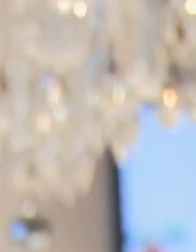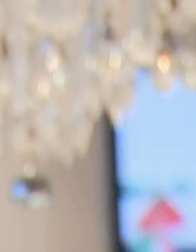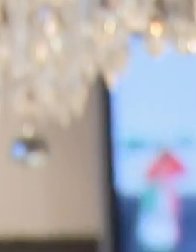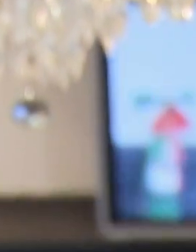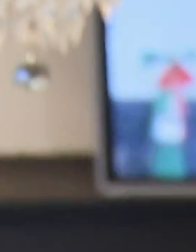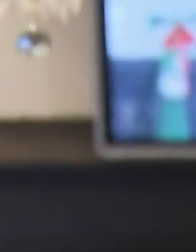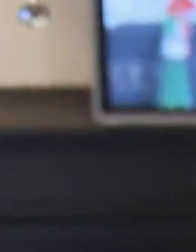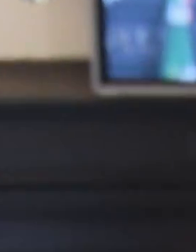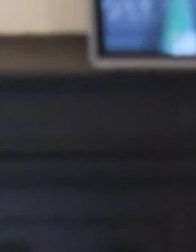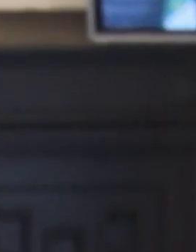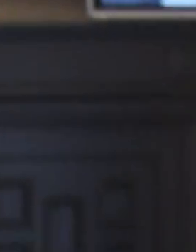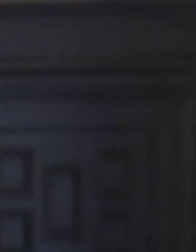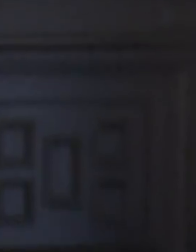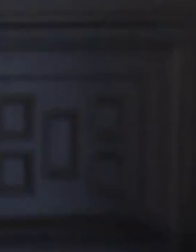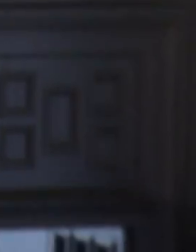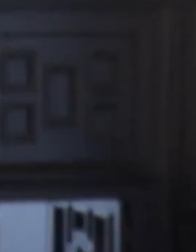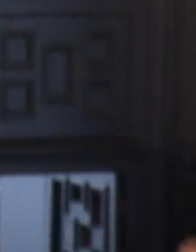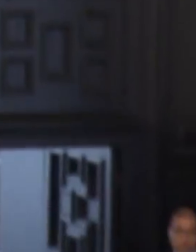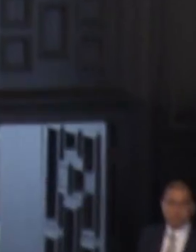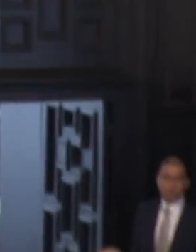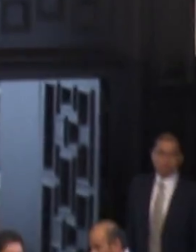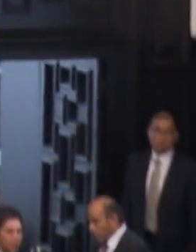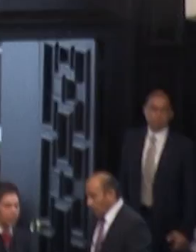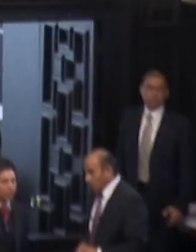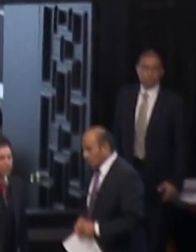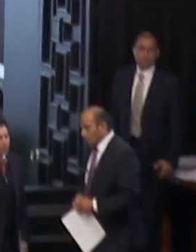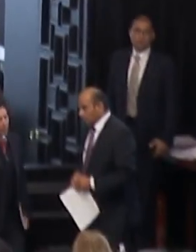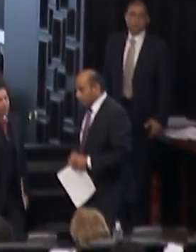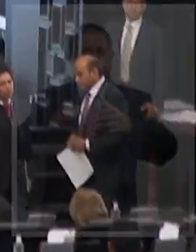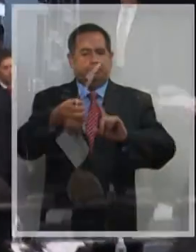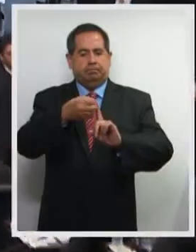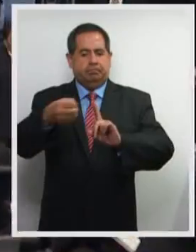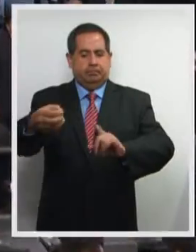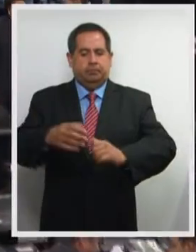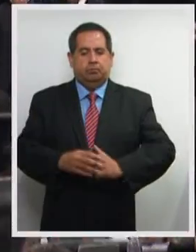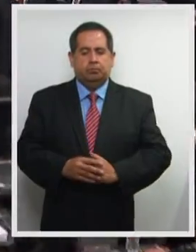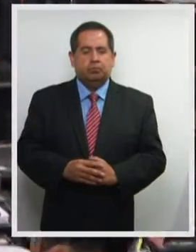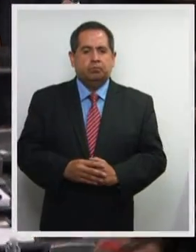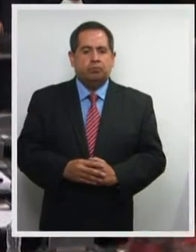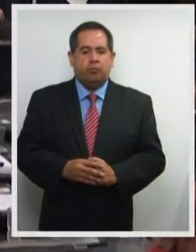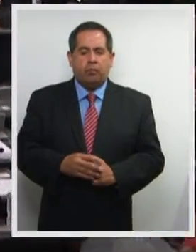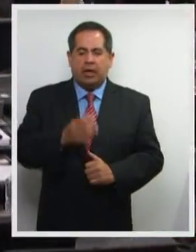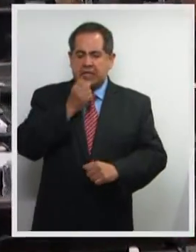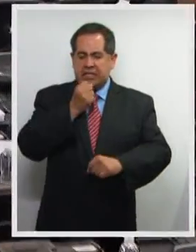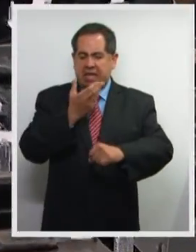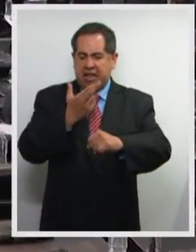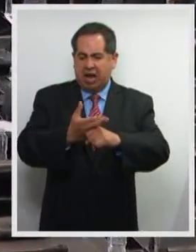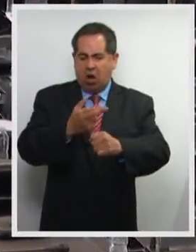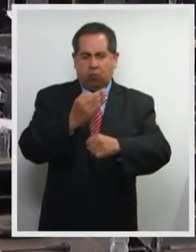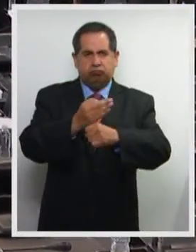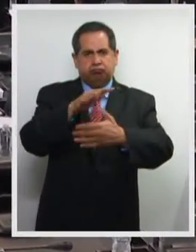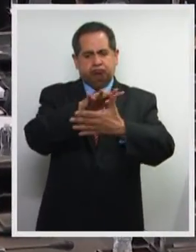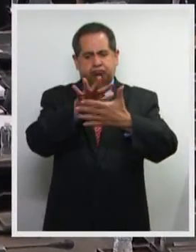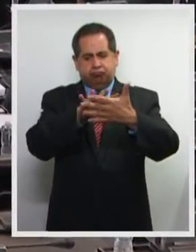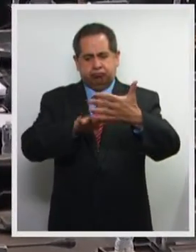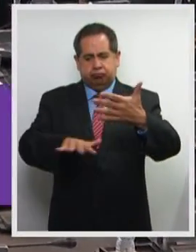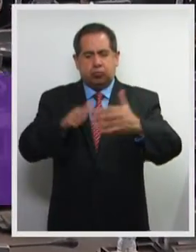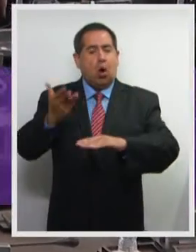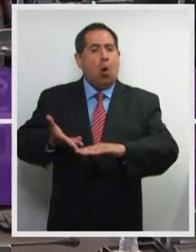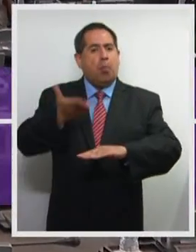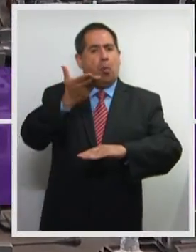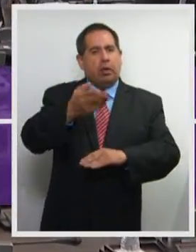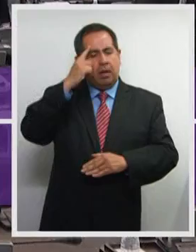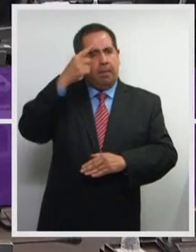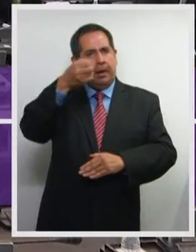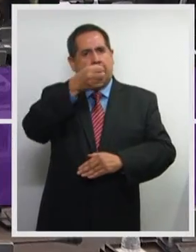quórum, señor presidente. Se abre la sesión. Proceda la Secretaría a dar lectura a la propuesta de orden